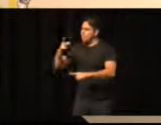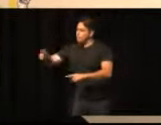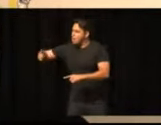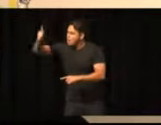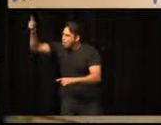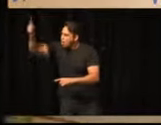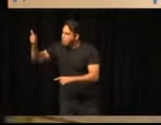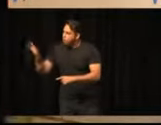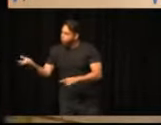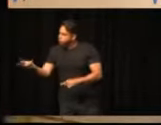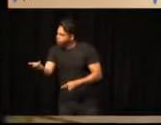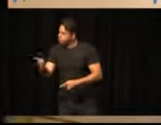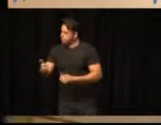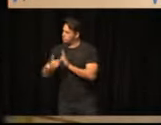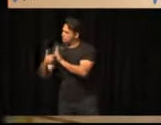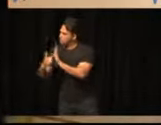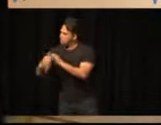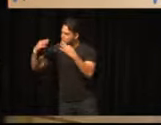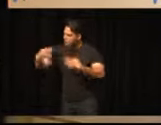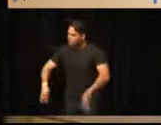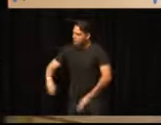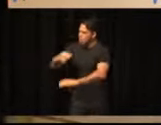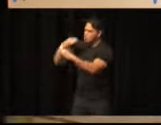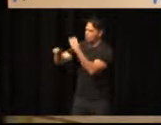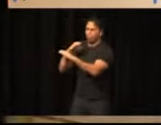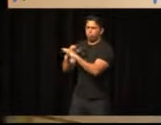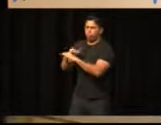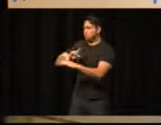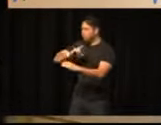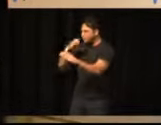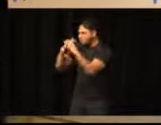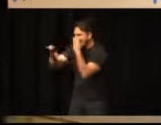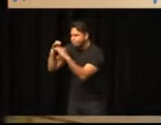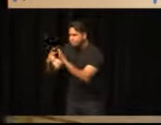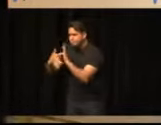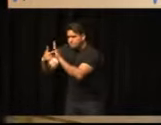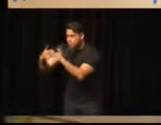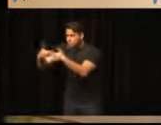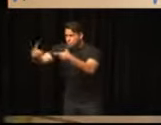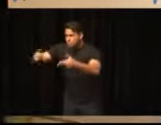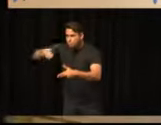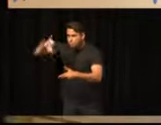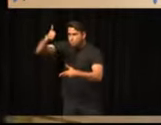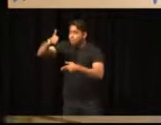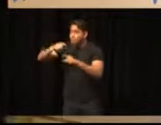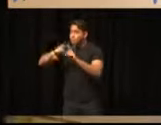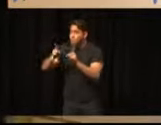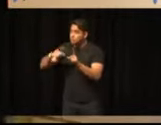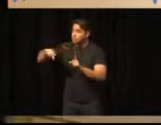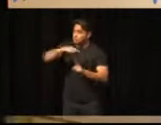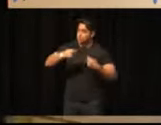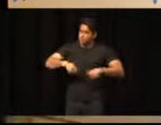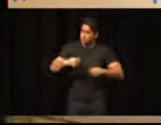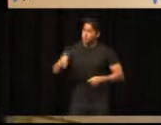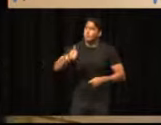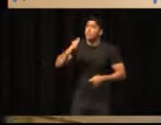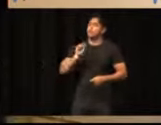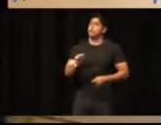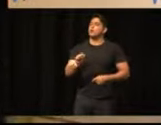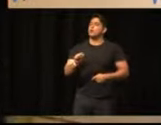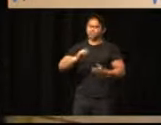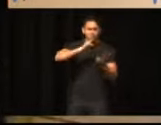prácticas, deben mejorar su comunicación, pero también deben mejorar, y yo creo mucho más en ello,